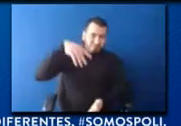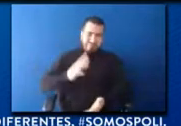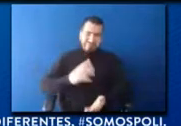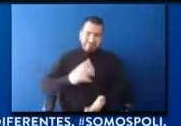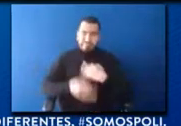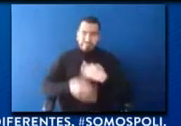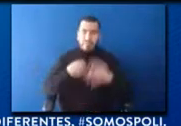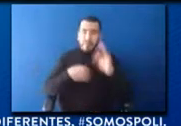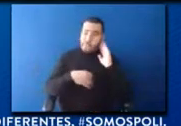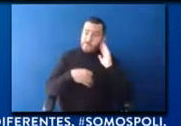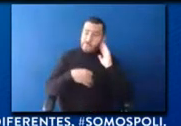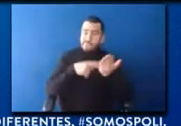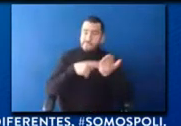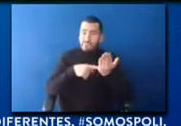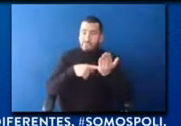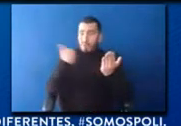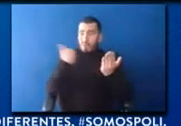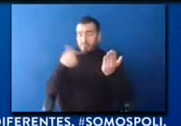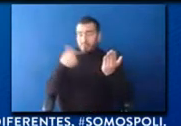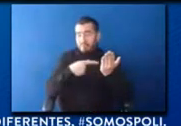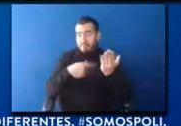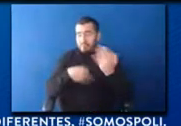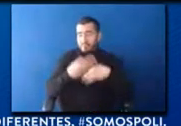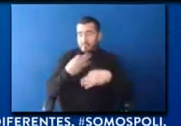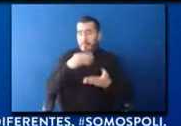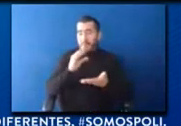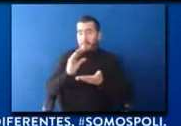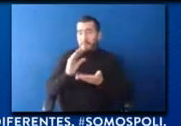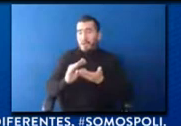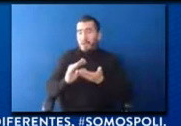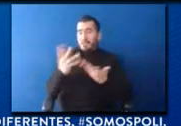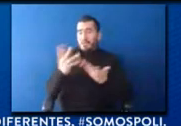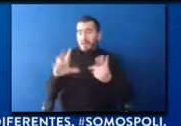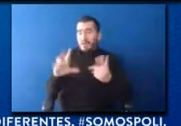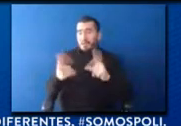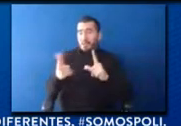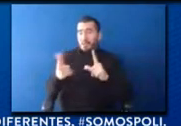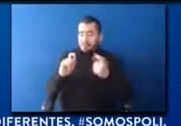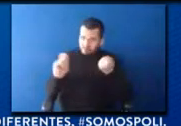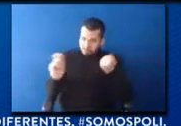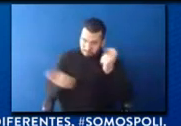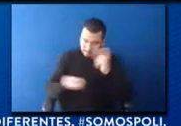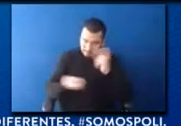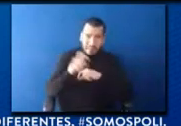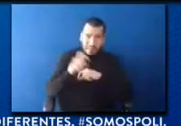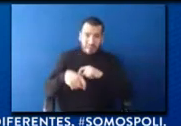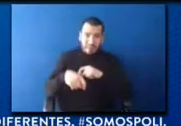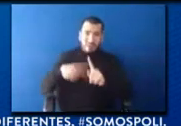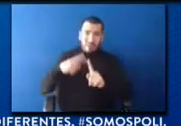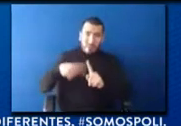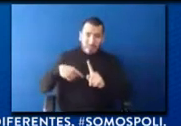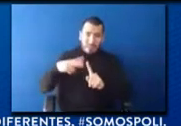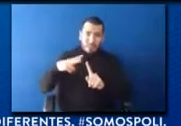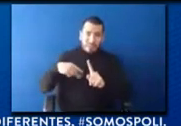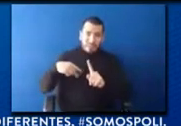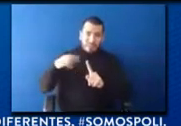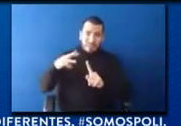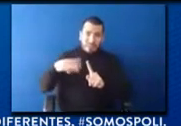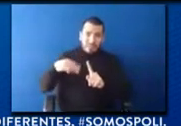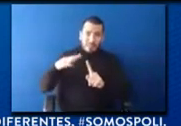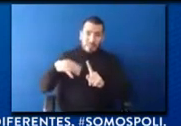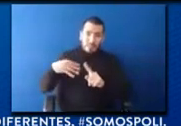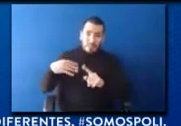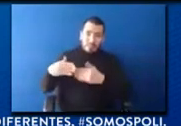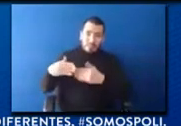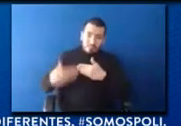inteligente, un teléfono, punto? Esa transformación debe estar dándose en los próximos meses, dada la nueva regulación, el nuevo